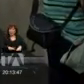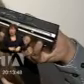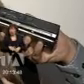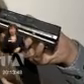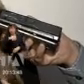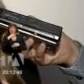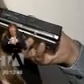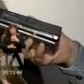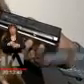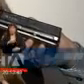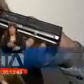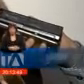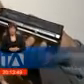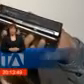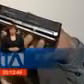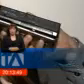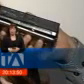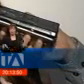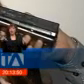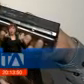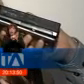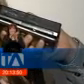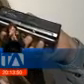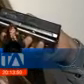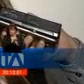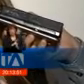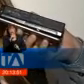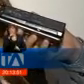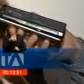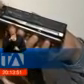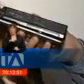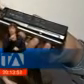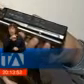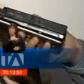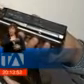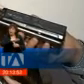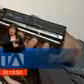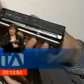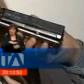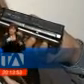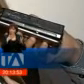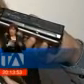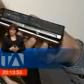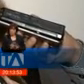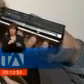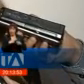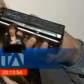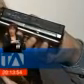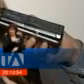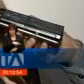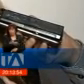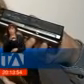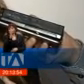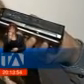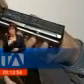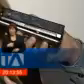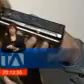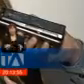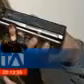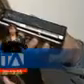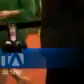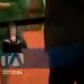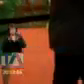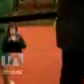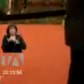político. Nadie está por encima de la ley, es una funcionaria que ha incumplido con sus funciones y que tiene hoy que ser llamada a comparecer en esta Asamblea y rendir cuentas a